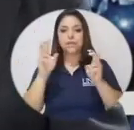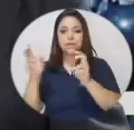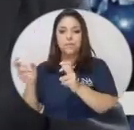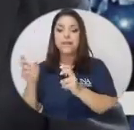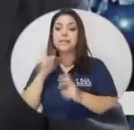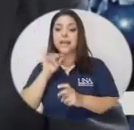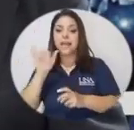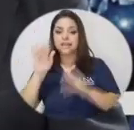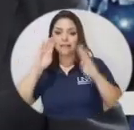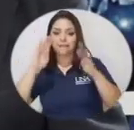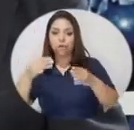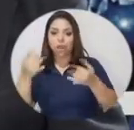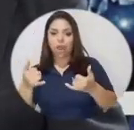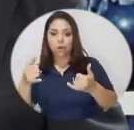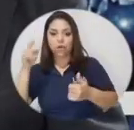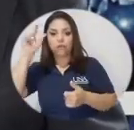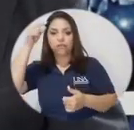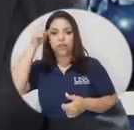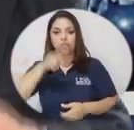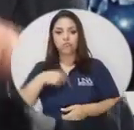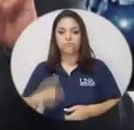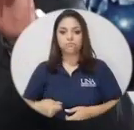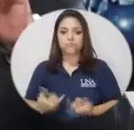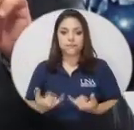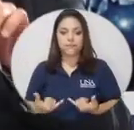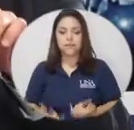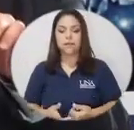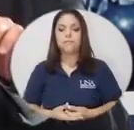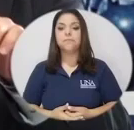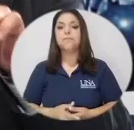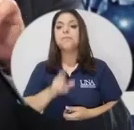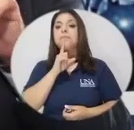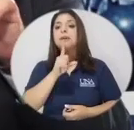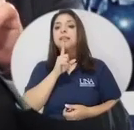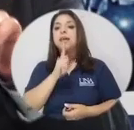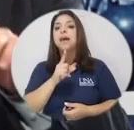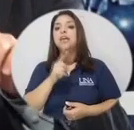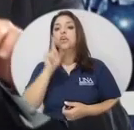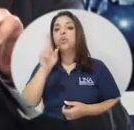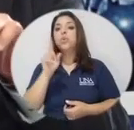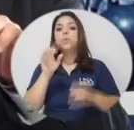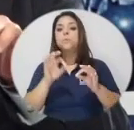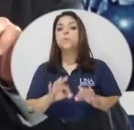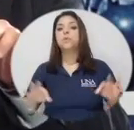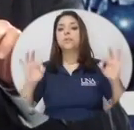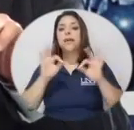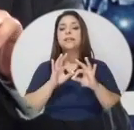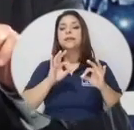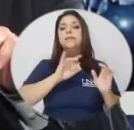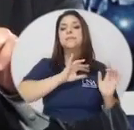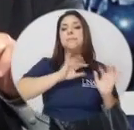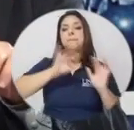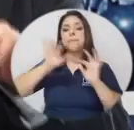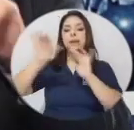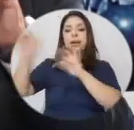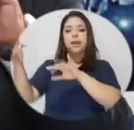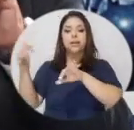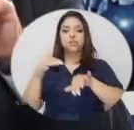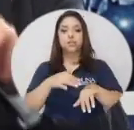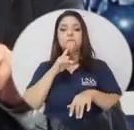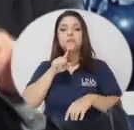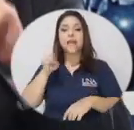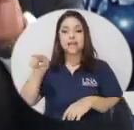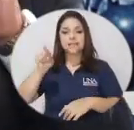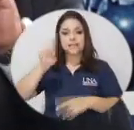el enfoque de este gobierno que está. Y hay un tema fundamental que a él le interesa sacar partido: migración.